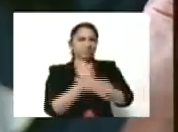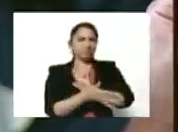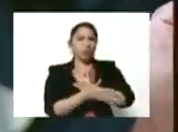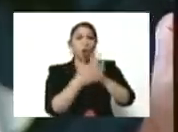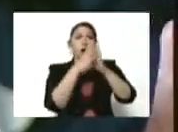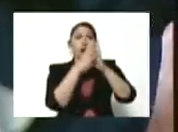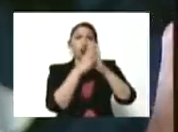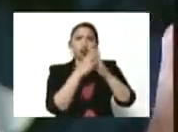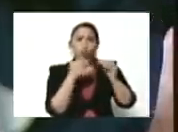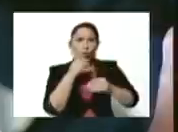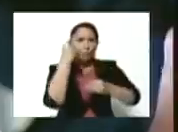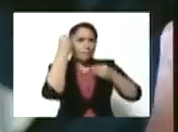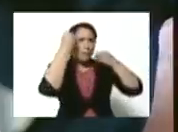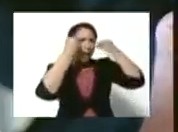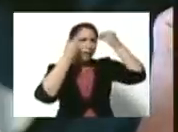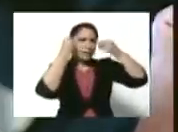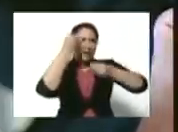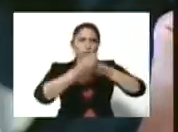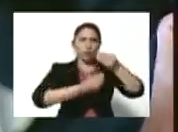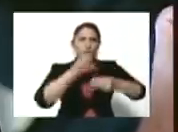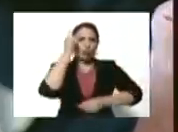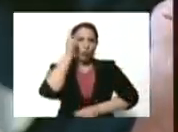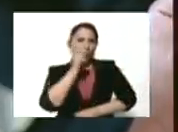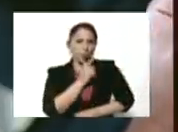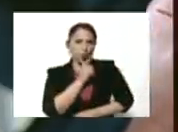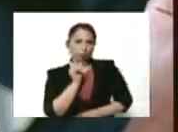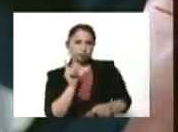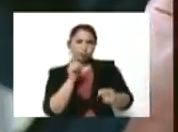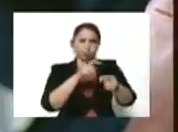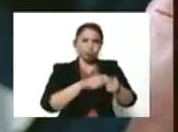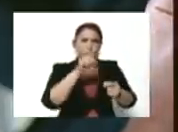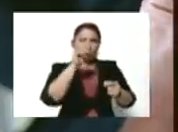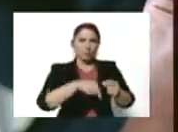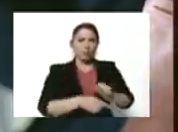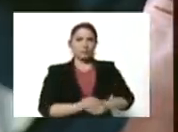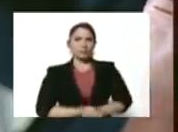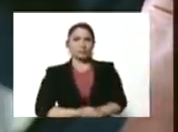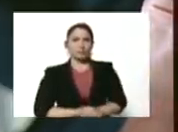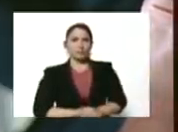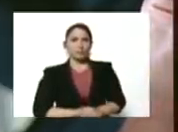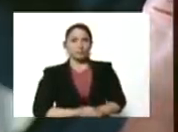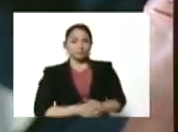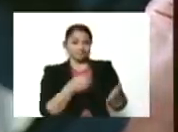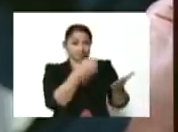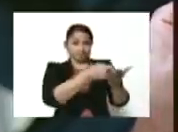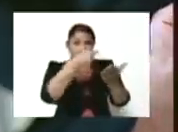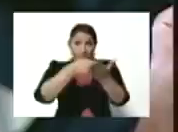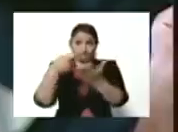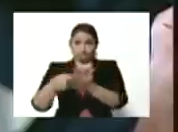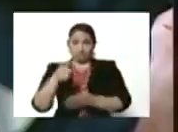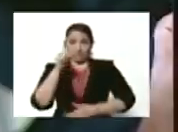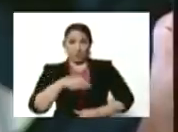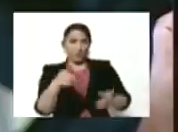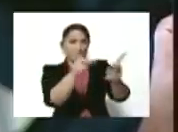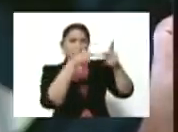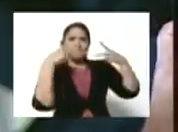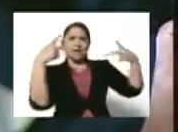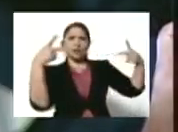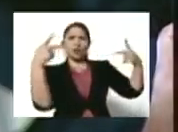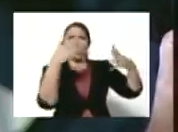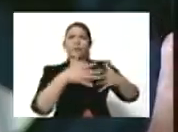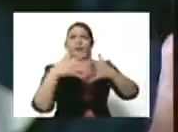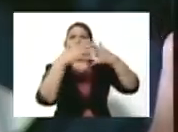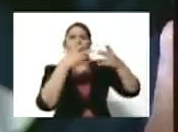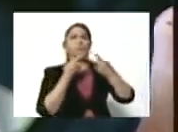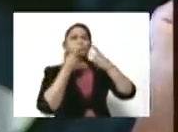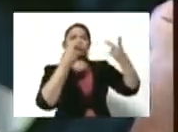la planificación que hizo Leopoldo López, que incluía la obtención de dinero, por cierto, el diario The Wall Street Journal publica en el mes de mayo